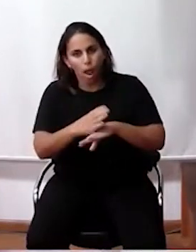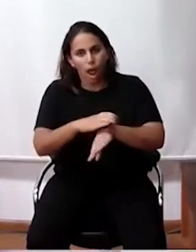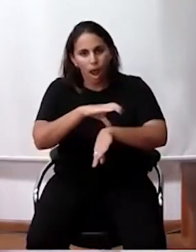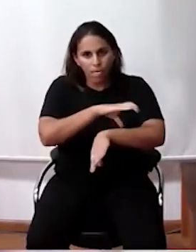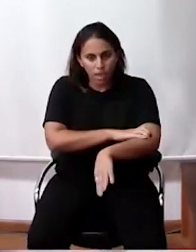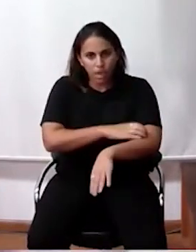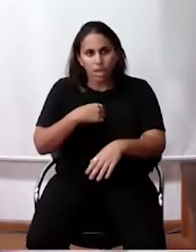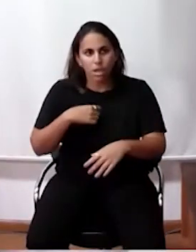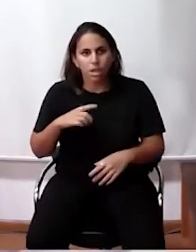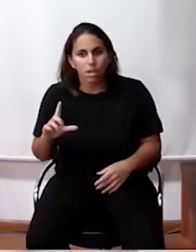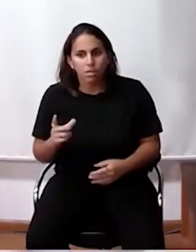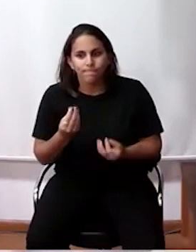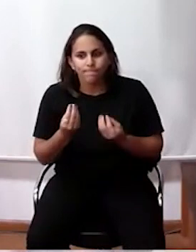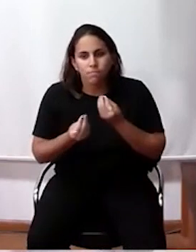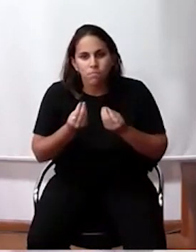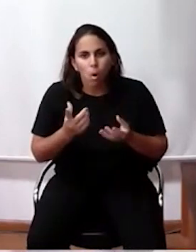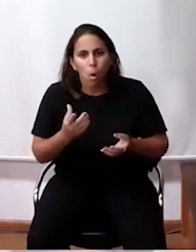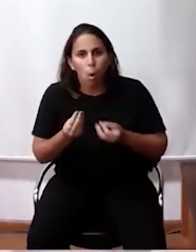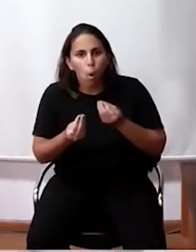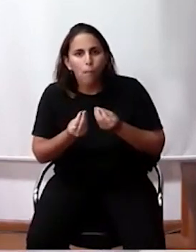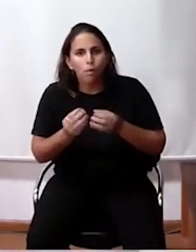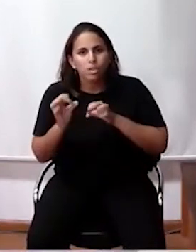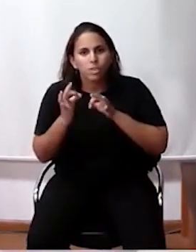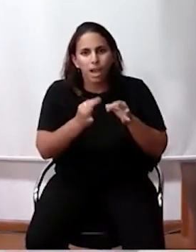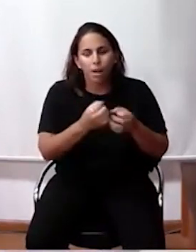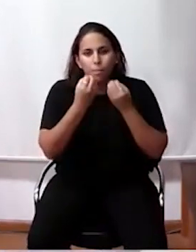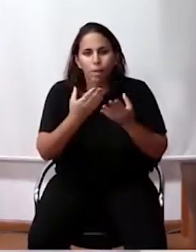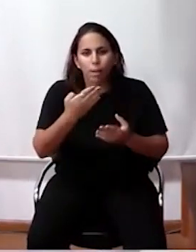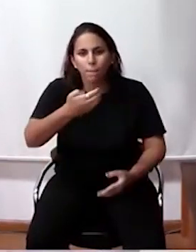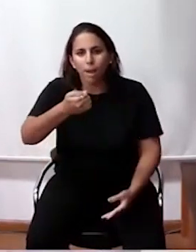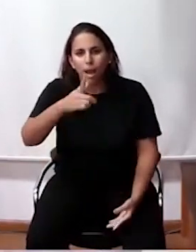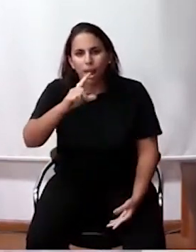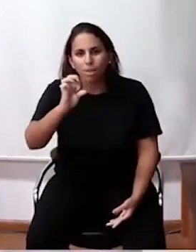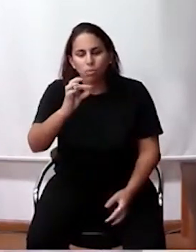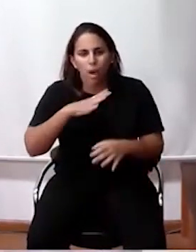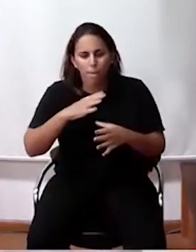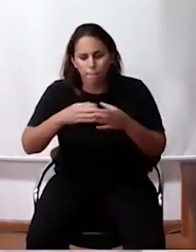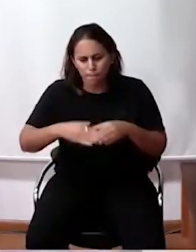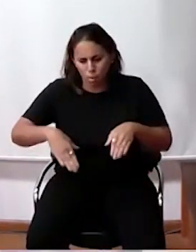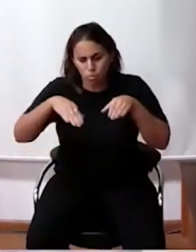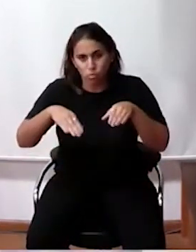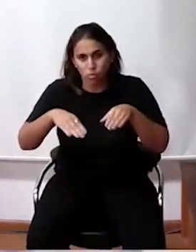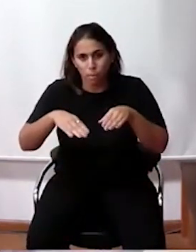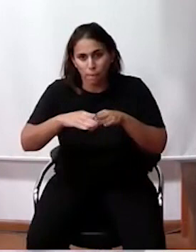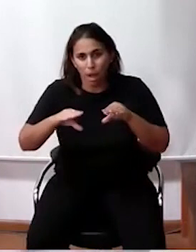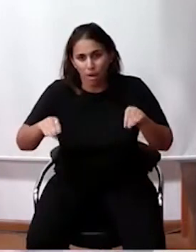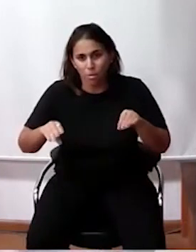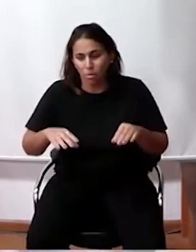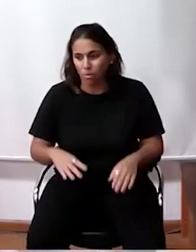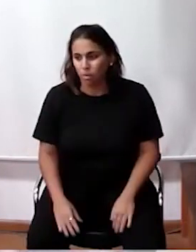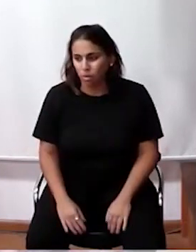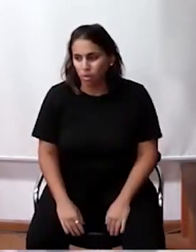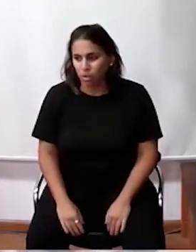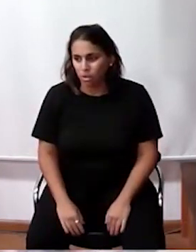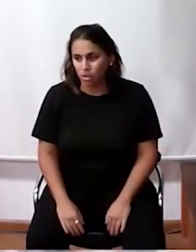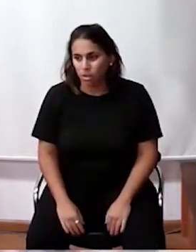circunvalancion llegan porque es balasto con pozos barro y lo